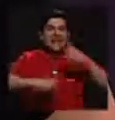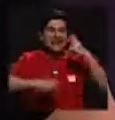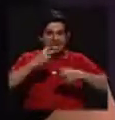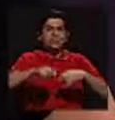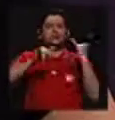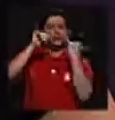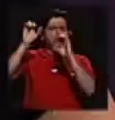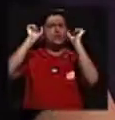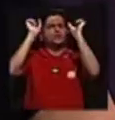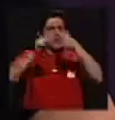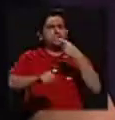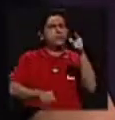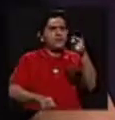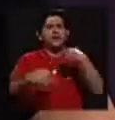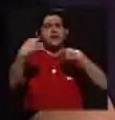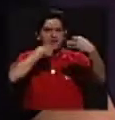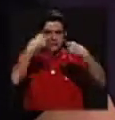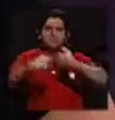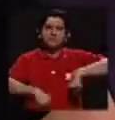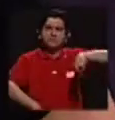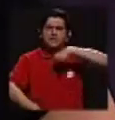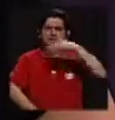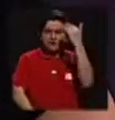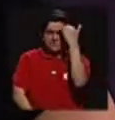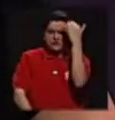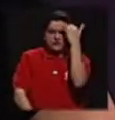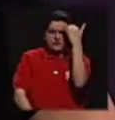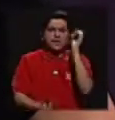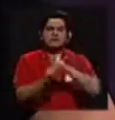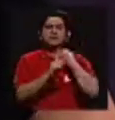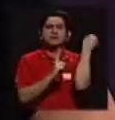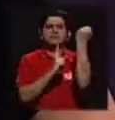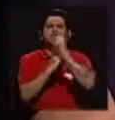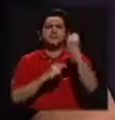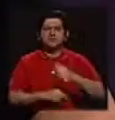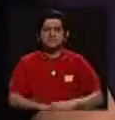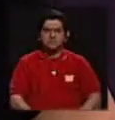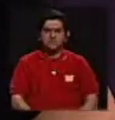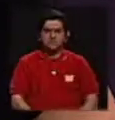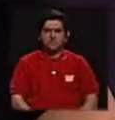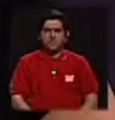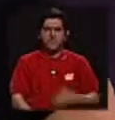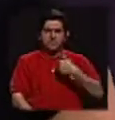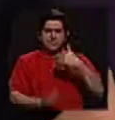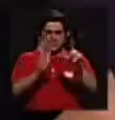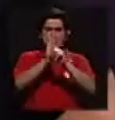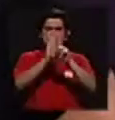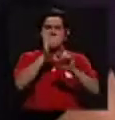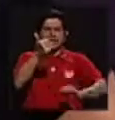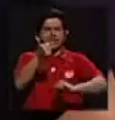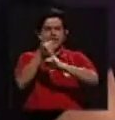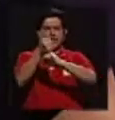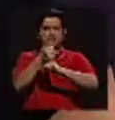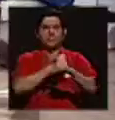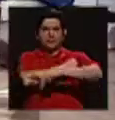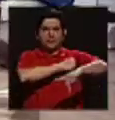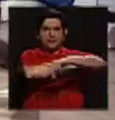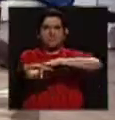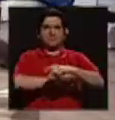podemos denunciarlo, como ellas nos lo han explicado, si conocemos de estas situaciones. Hay ley que nos ampare en este